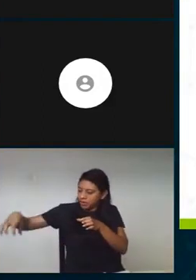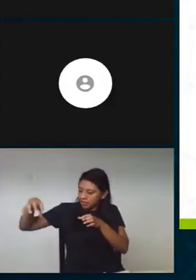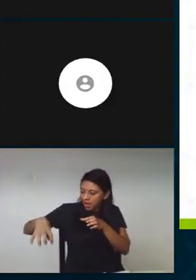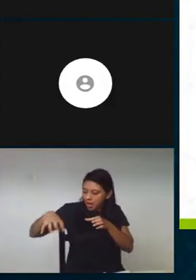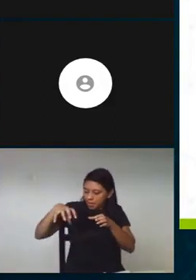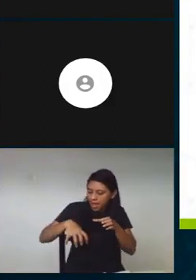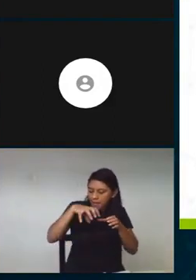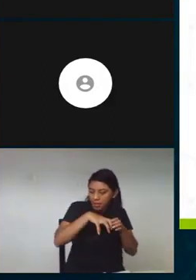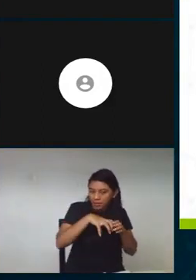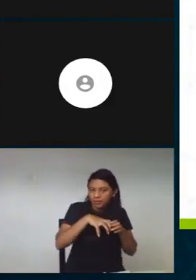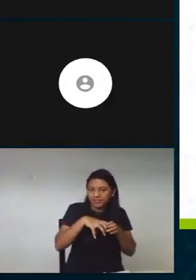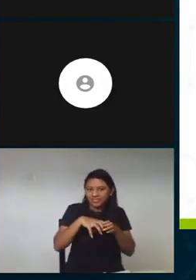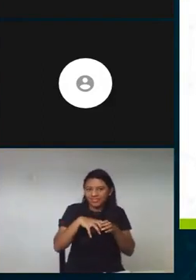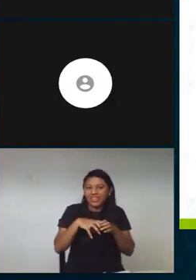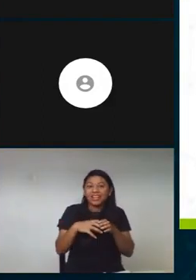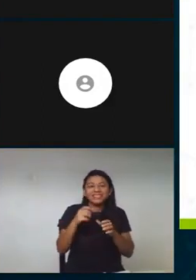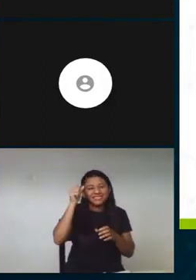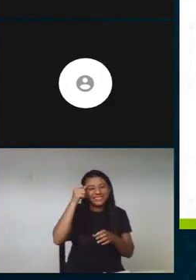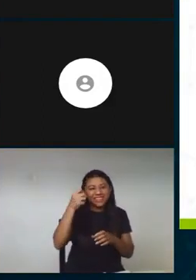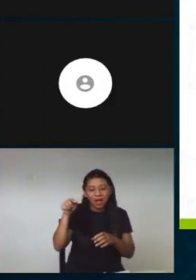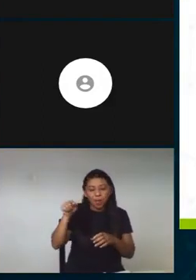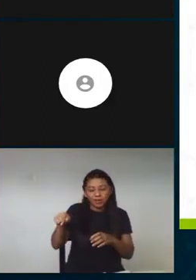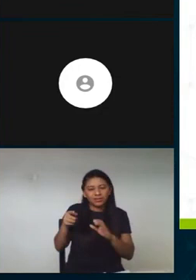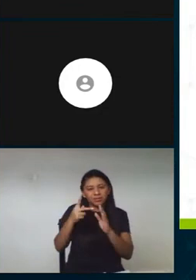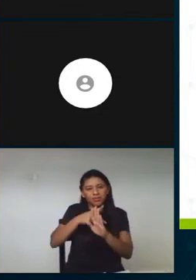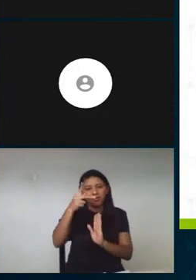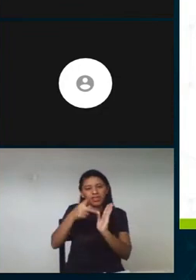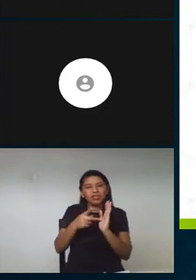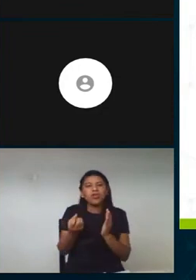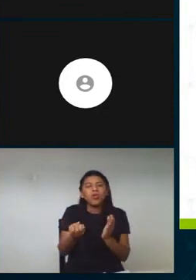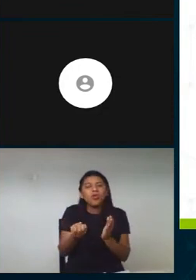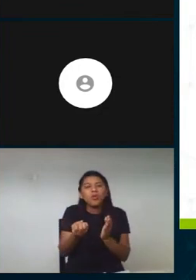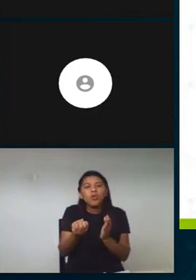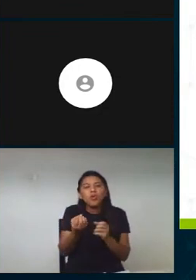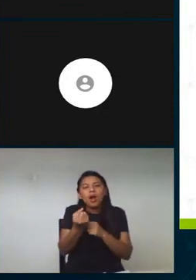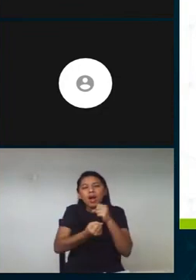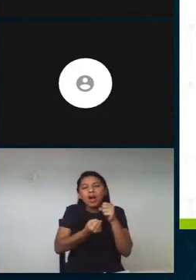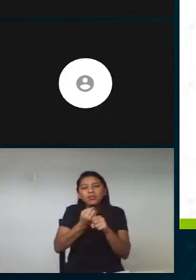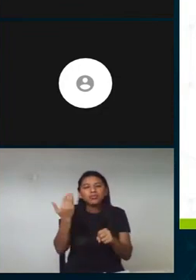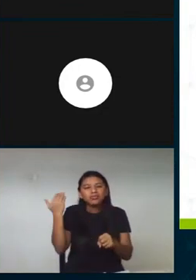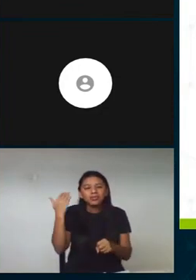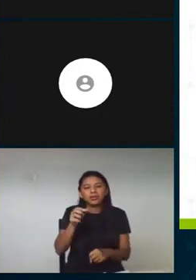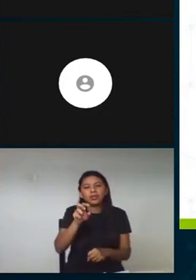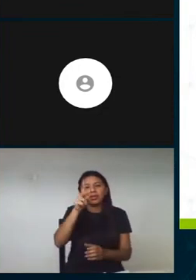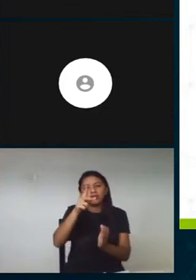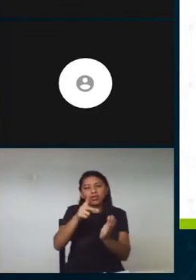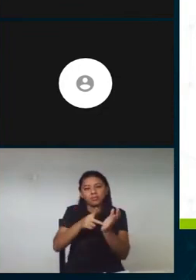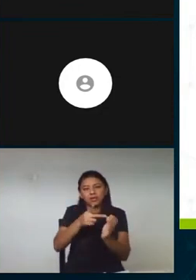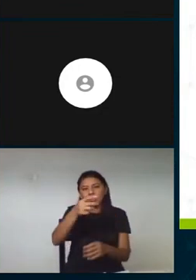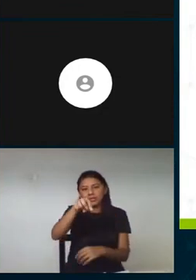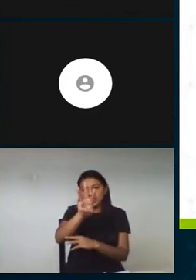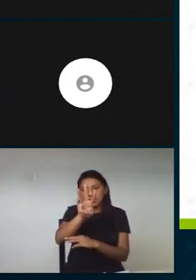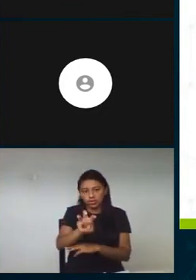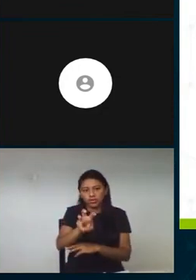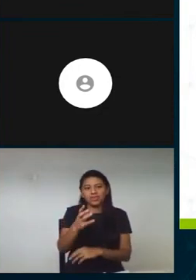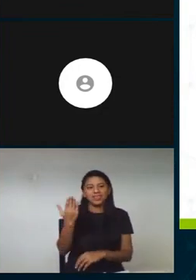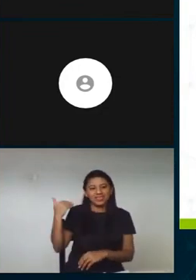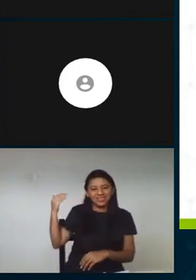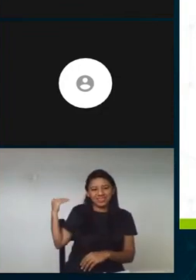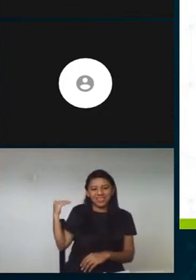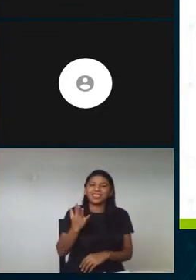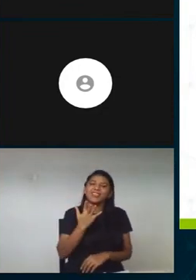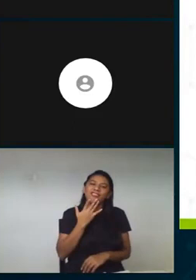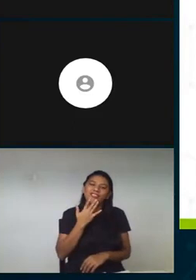2018 por ellos, ¿cierto? Entonces manejaba bolsa gris, bolsa blanca, bolsa verde, entonces manejaba pues